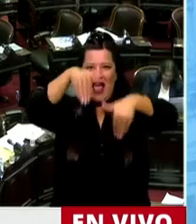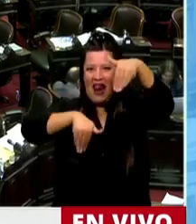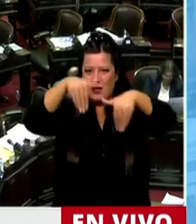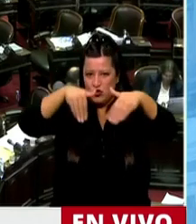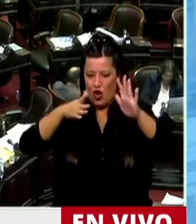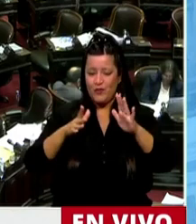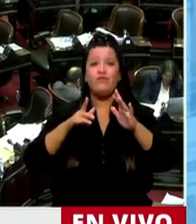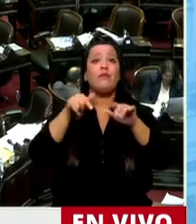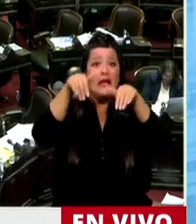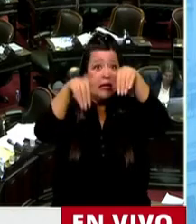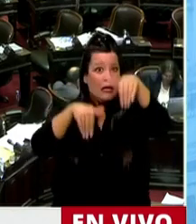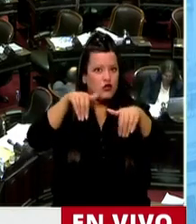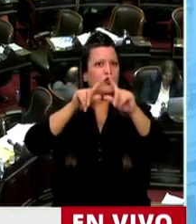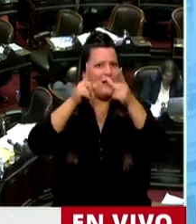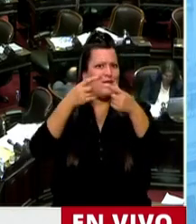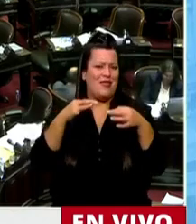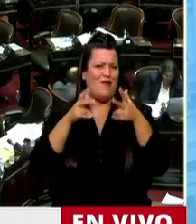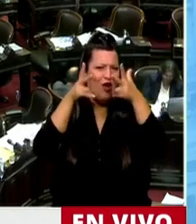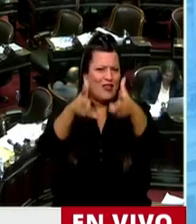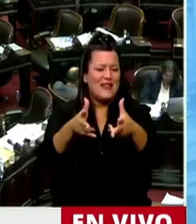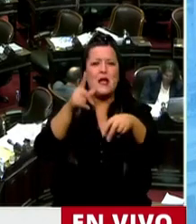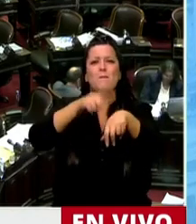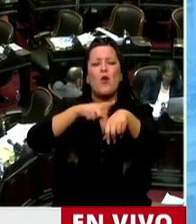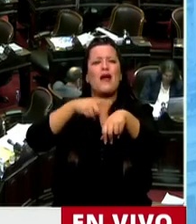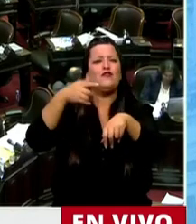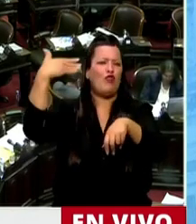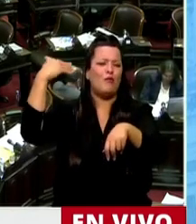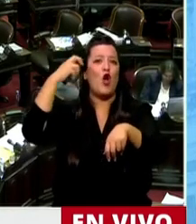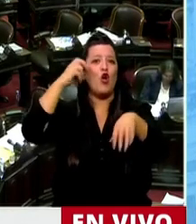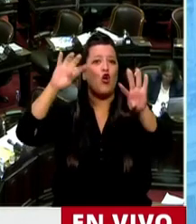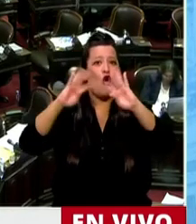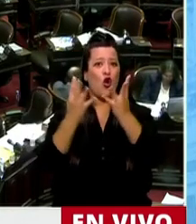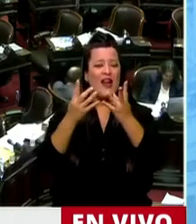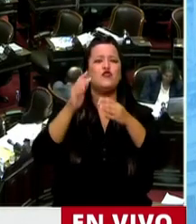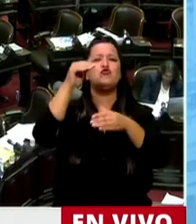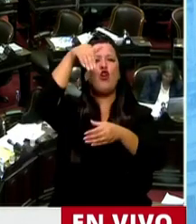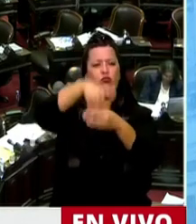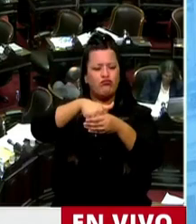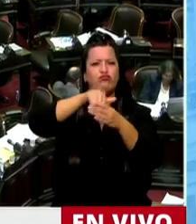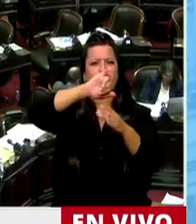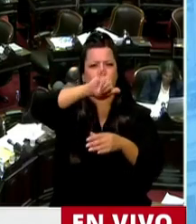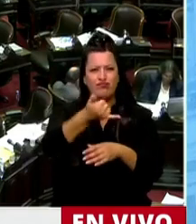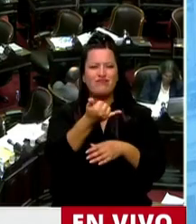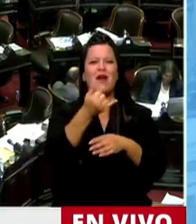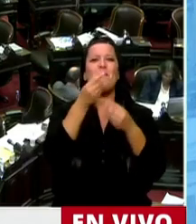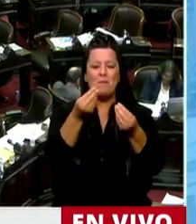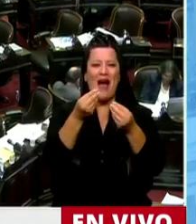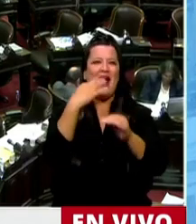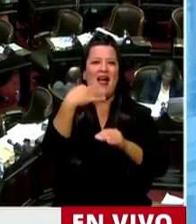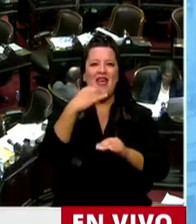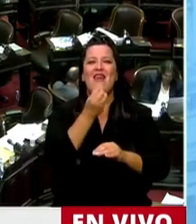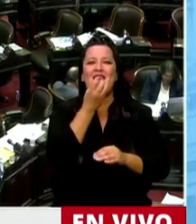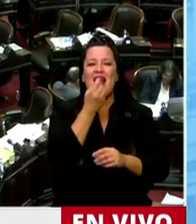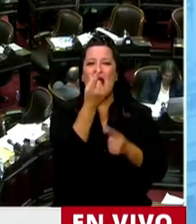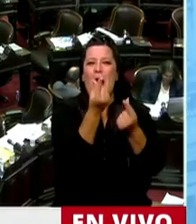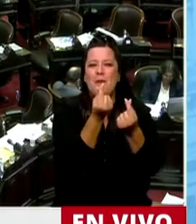que en su momento el Congreso de la Nación votó un blanqueo de capitales que en definitiva